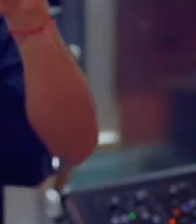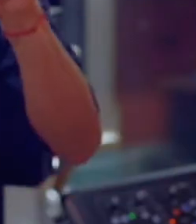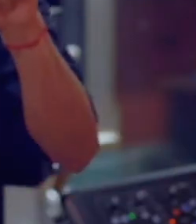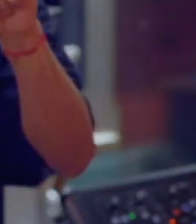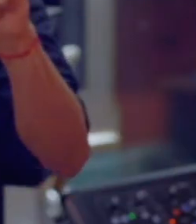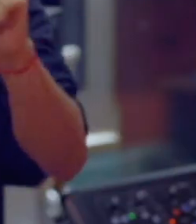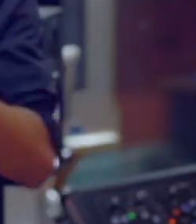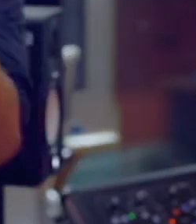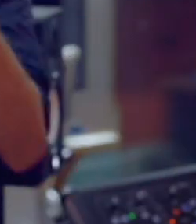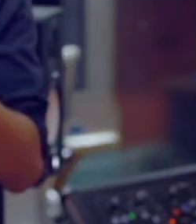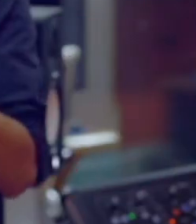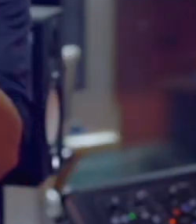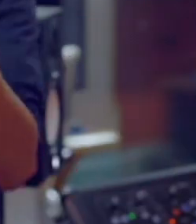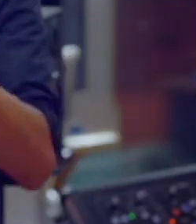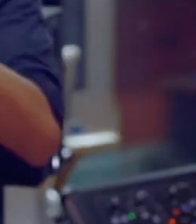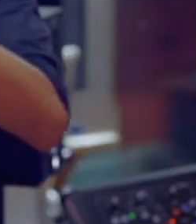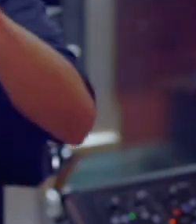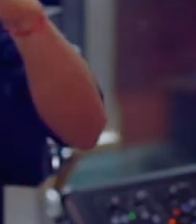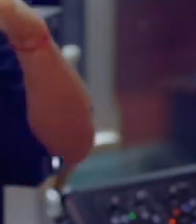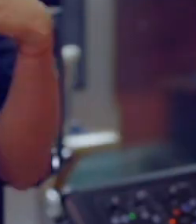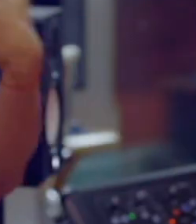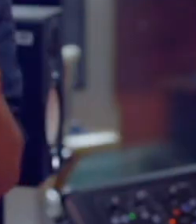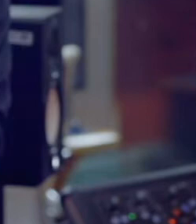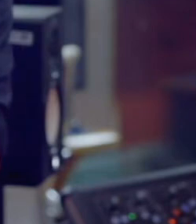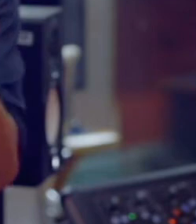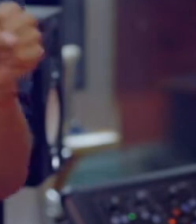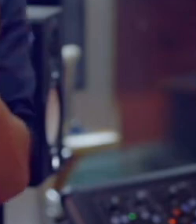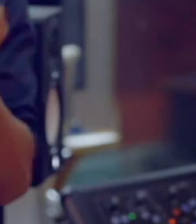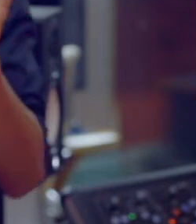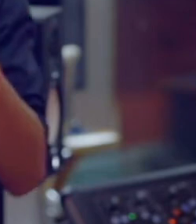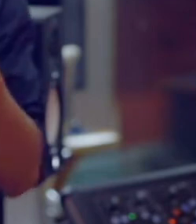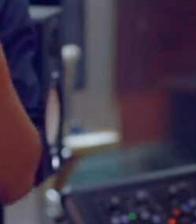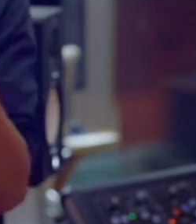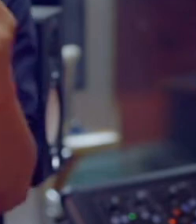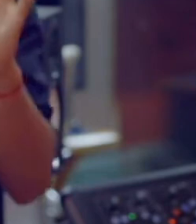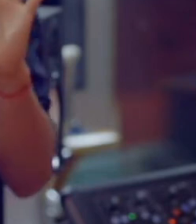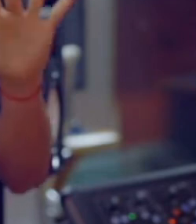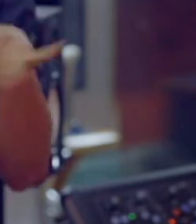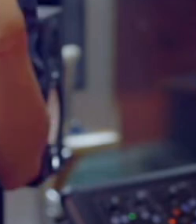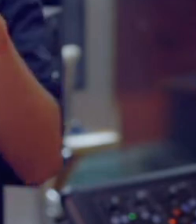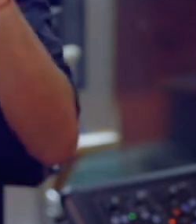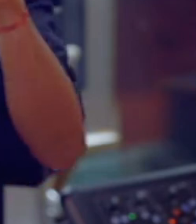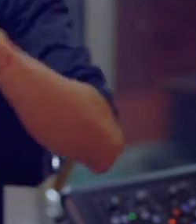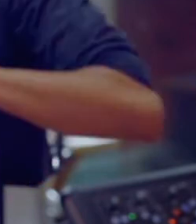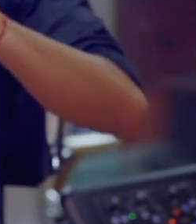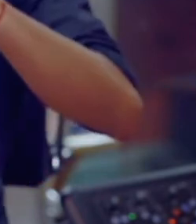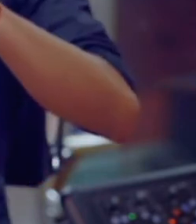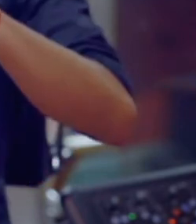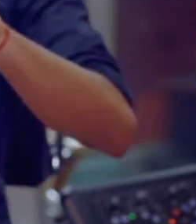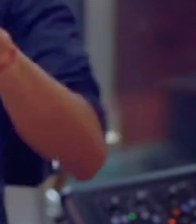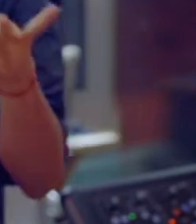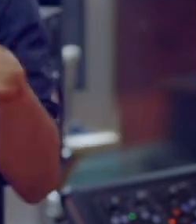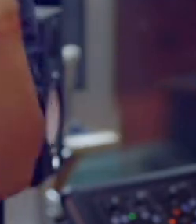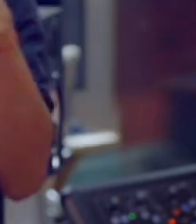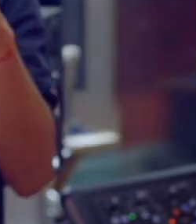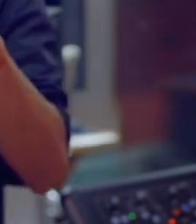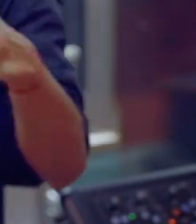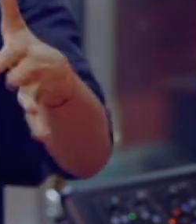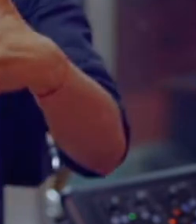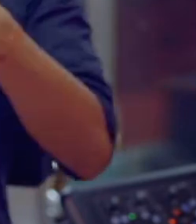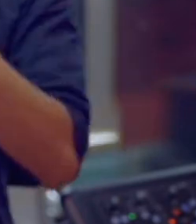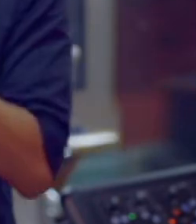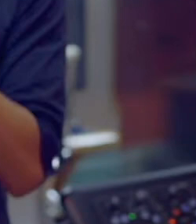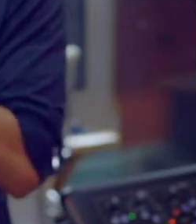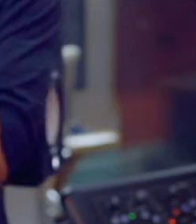Gracias al esfuerzo de todas las áreas que hemos revisado en este especial, el canal goza de una buena salud financiera que nos